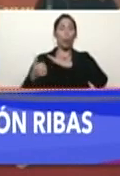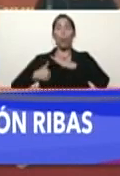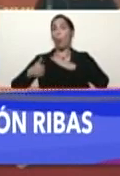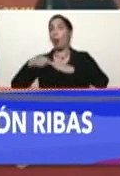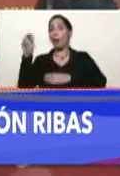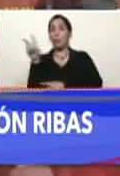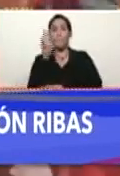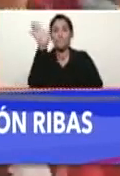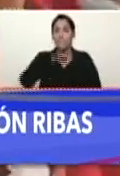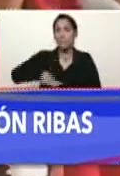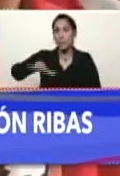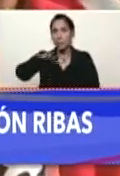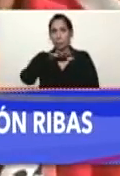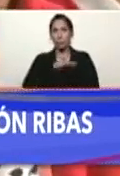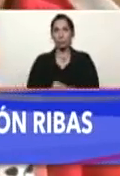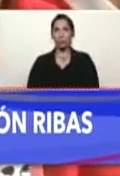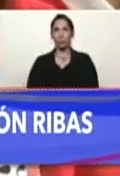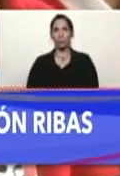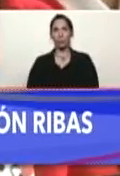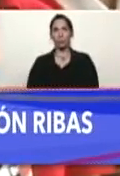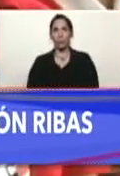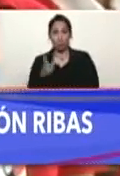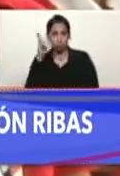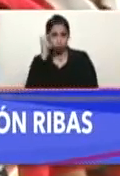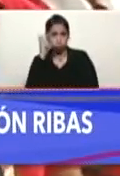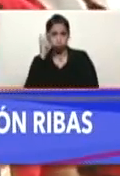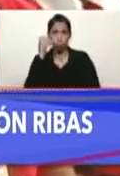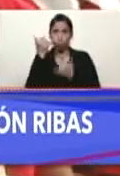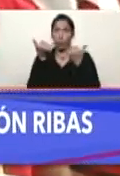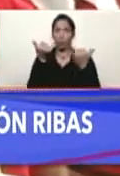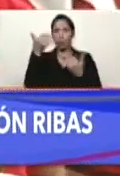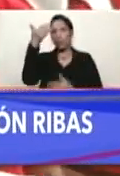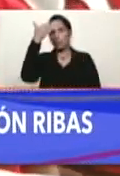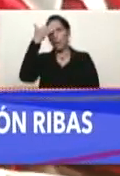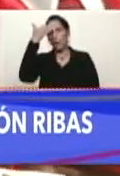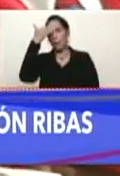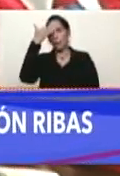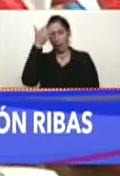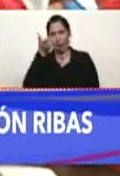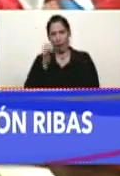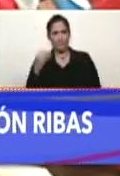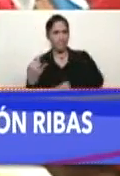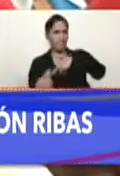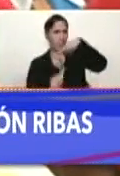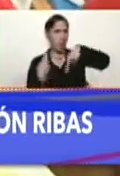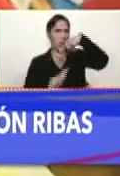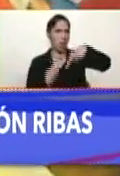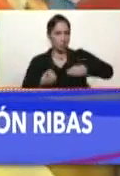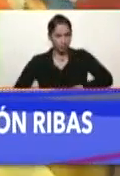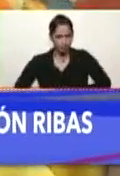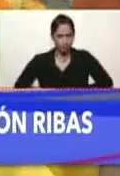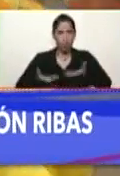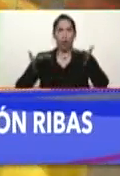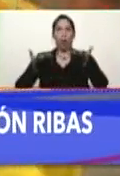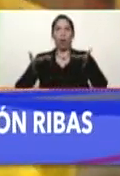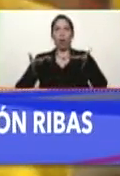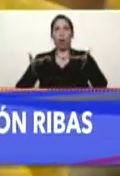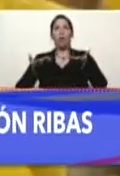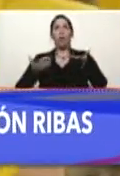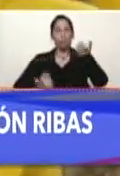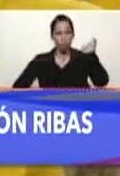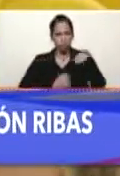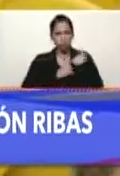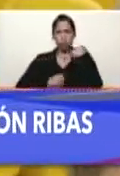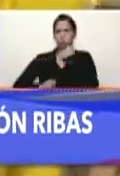venezolano, cualquier venezolana que me esté escuchando sabe que la revolución le da la oportunidad y lo apoya